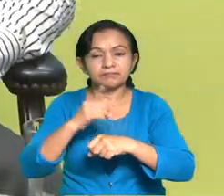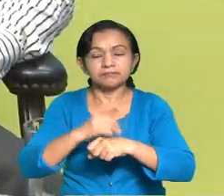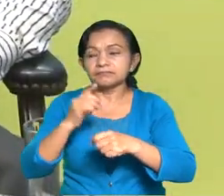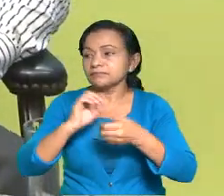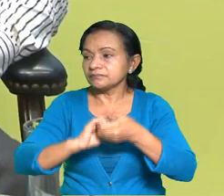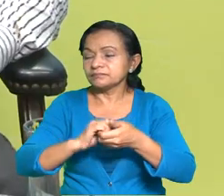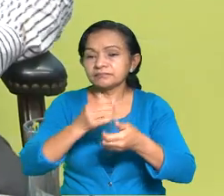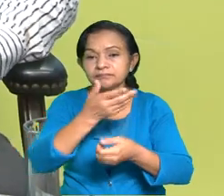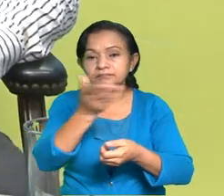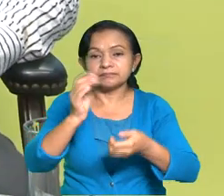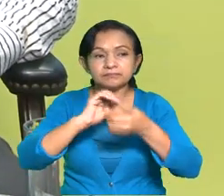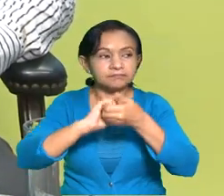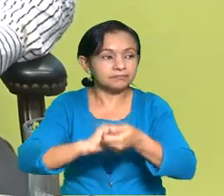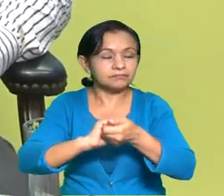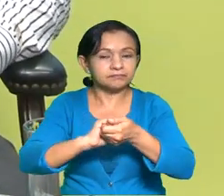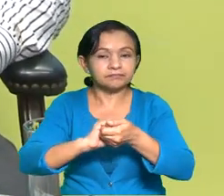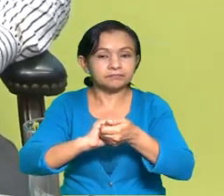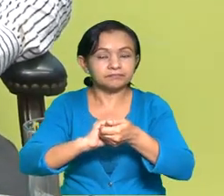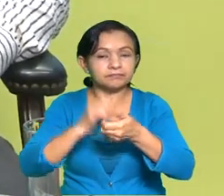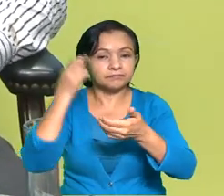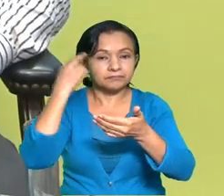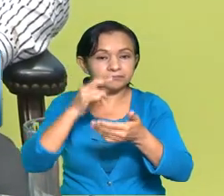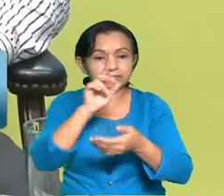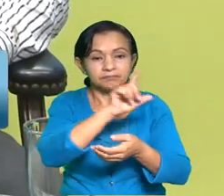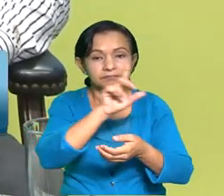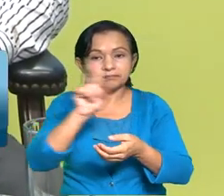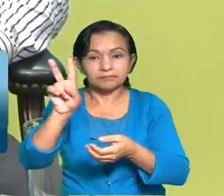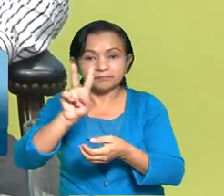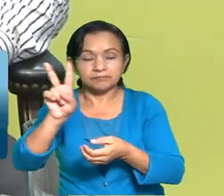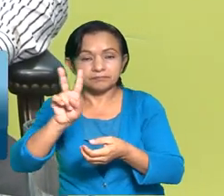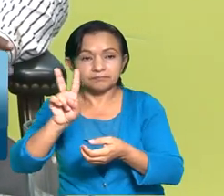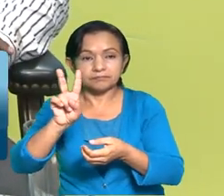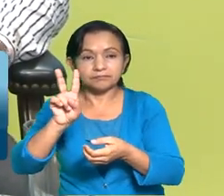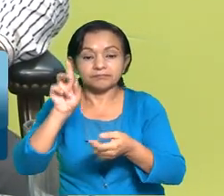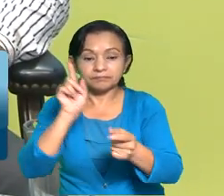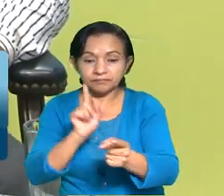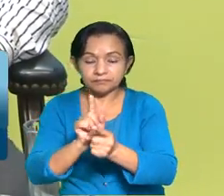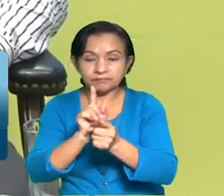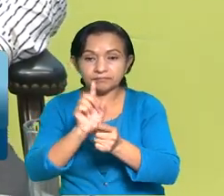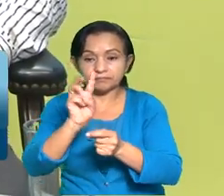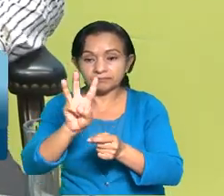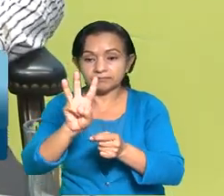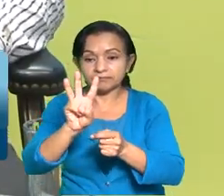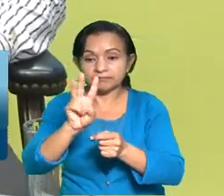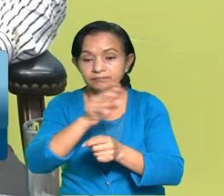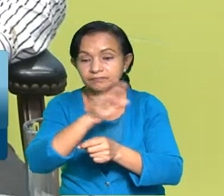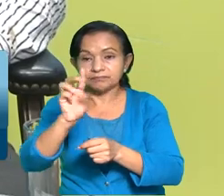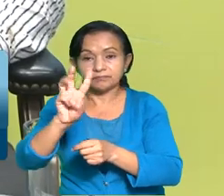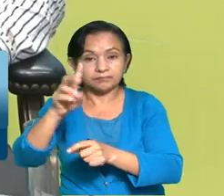televidente, por su excelente sintonía. Recuerde, el lunes a viernes usted nos encuentra de 3 de la tarde a 3 y